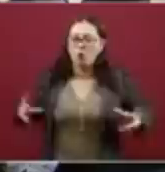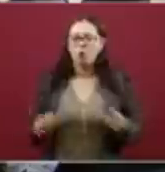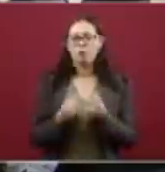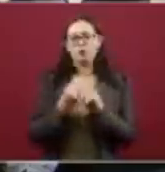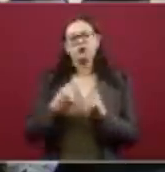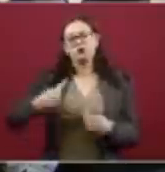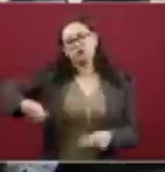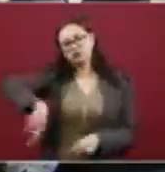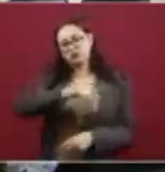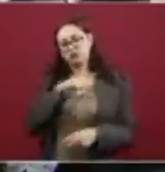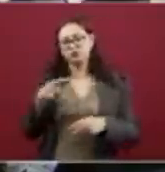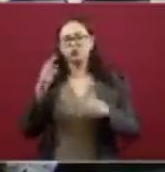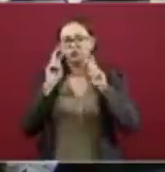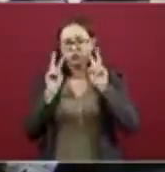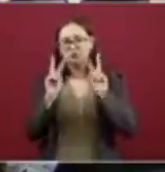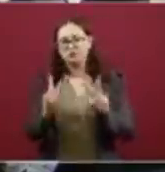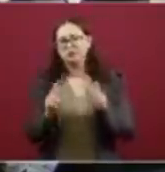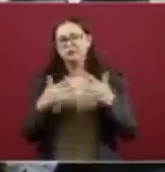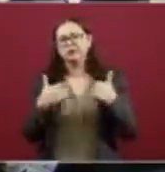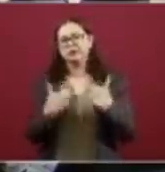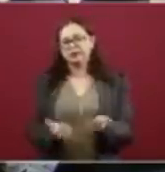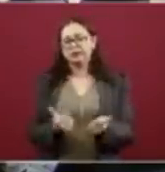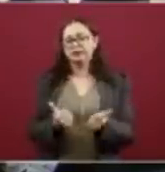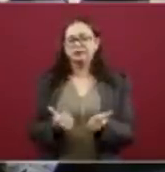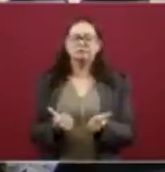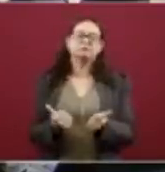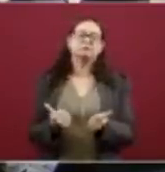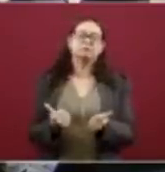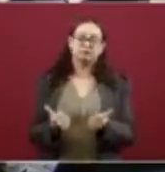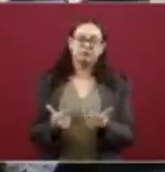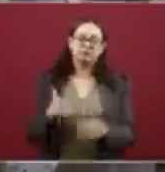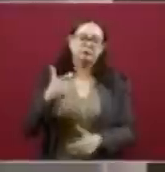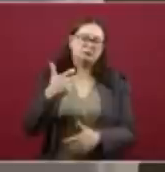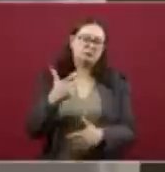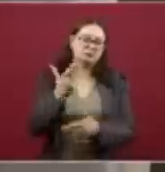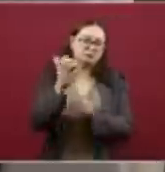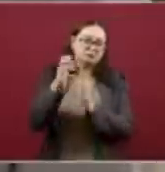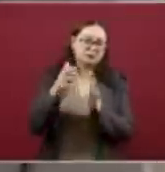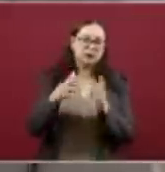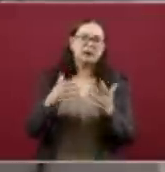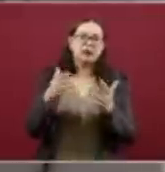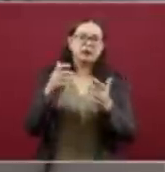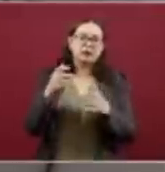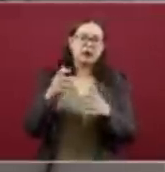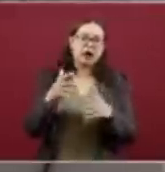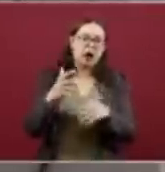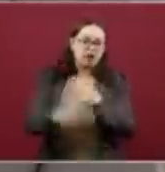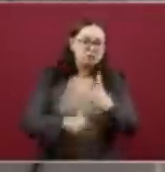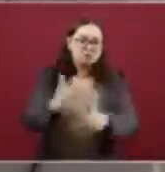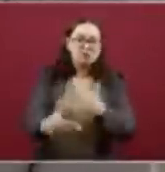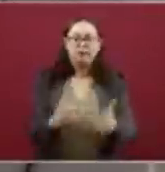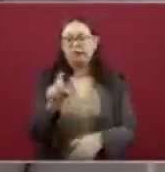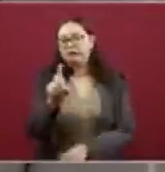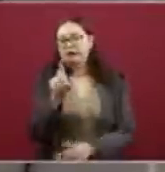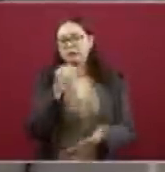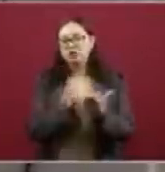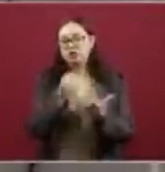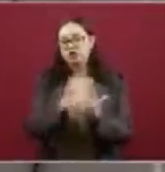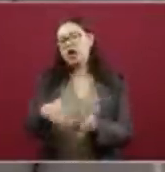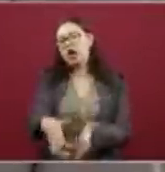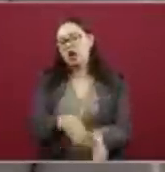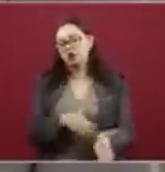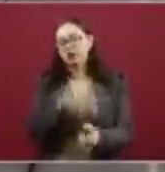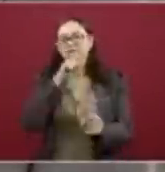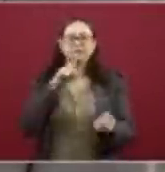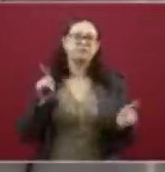implicará incluso un ahorro por lo menos del 15% más de 30 millones de pesos que actualmente